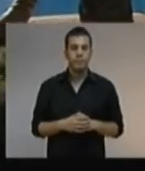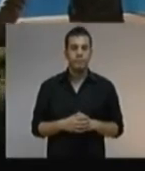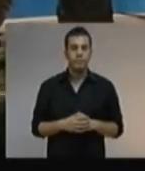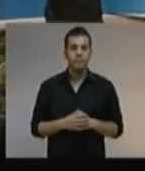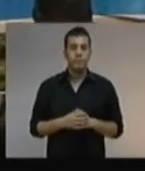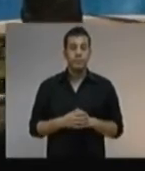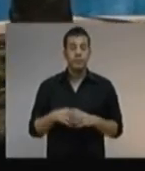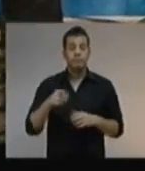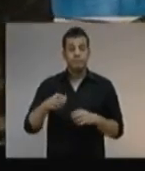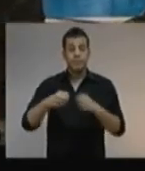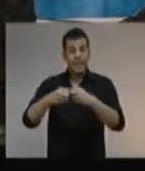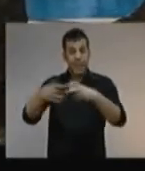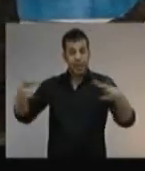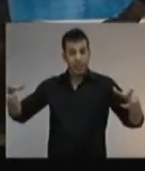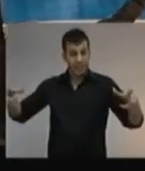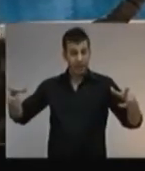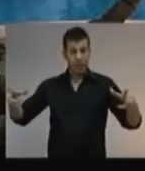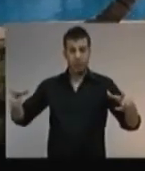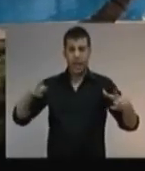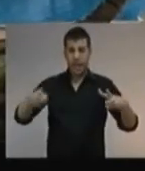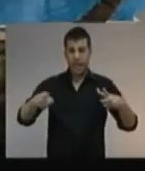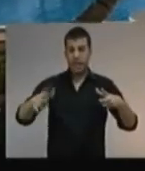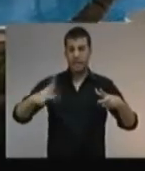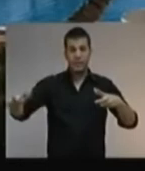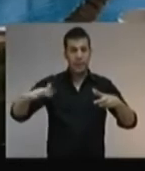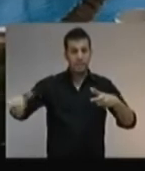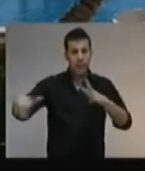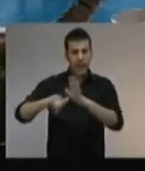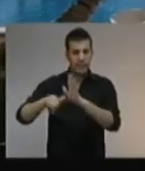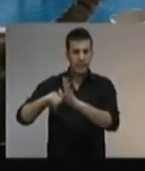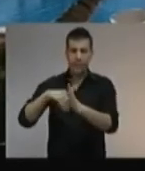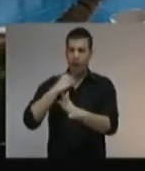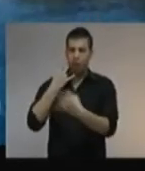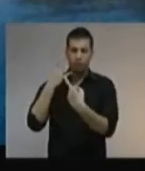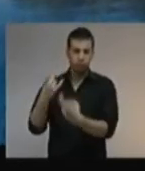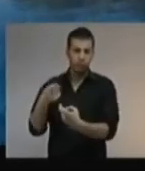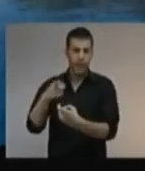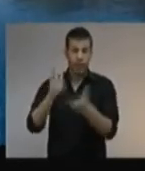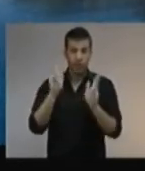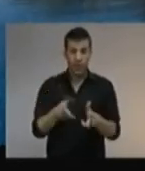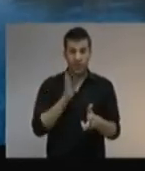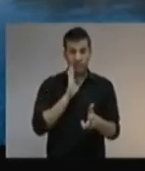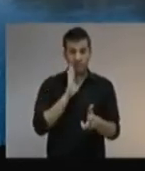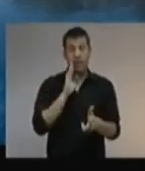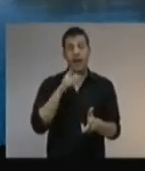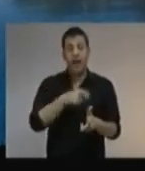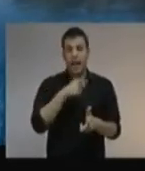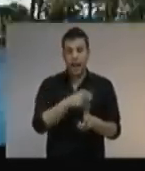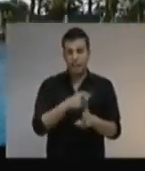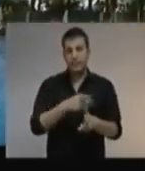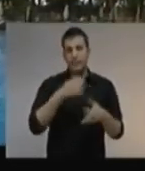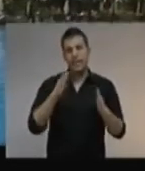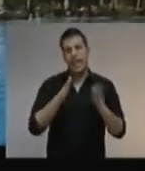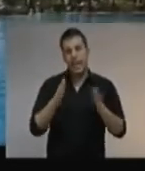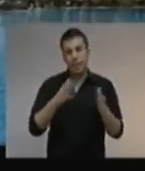Sin duda, la enorme piscina que se funde con el mar es otro de sus mayores atractivos. El Hotel Lopesán Costa Meloneras se beneficia de una